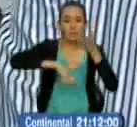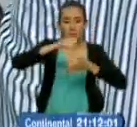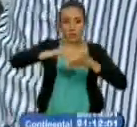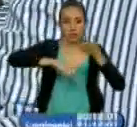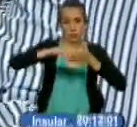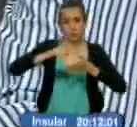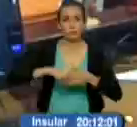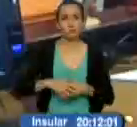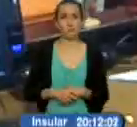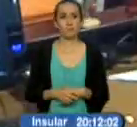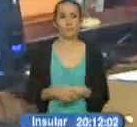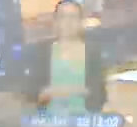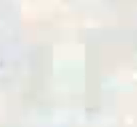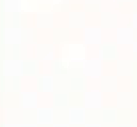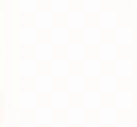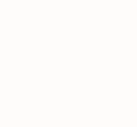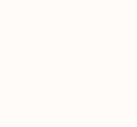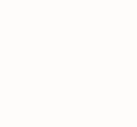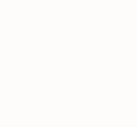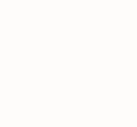ellos.